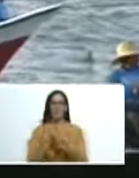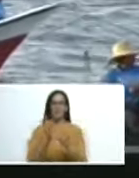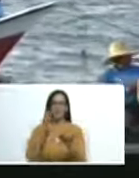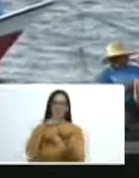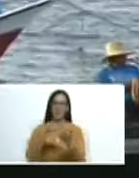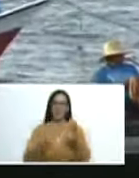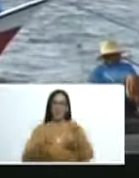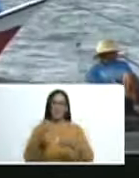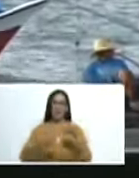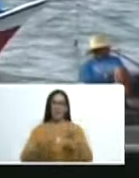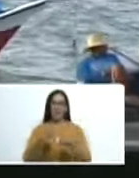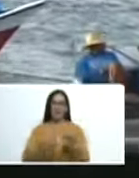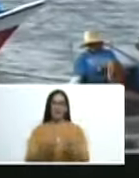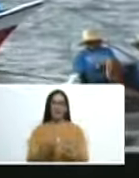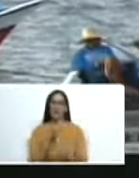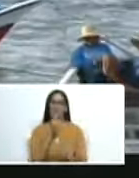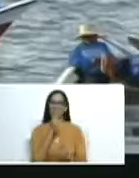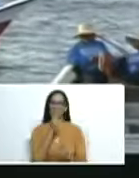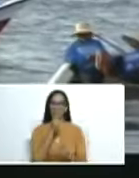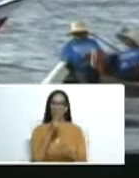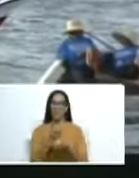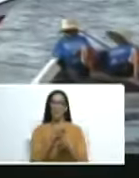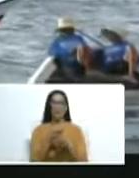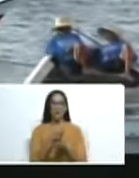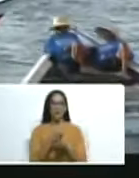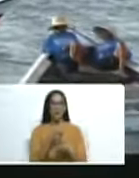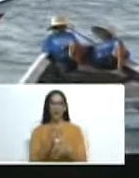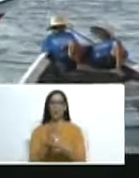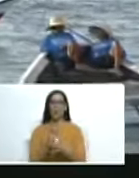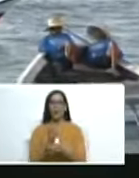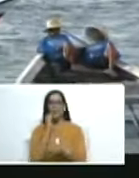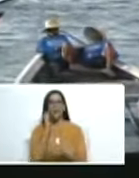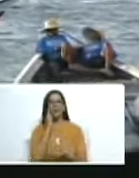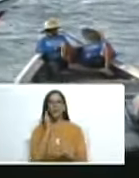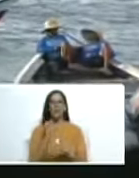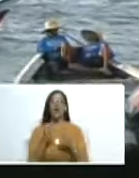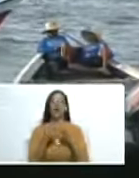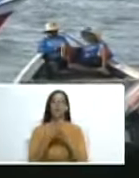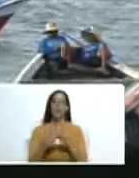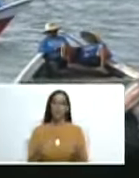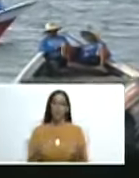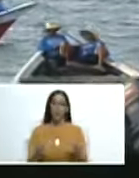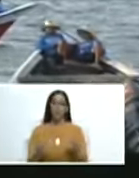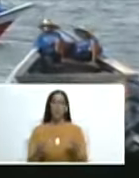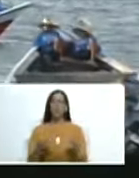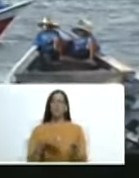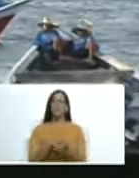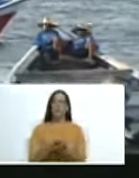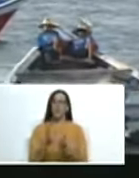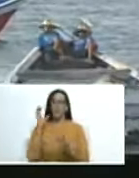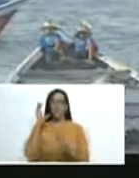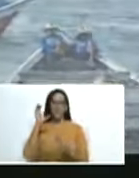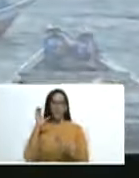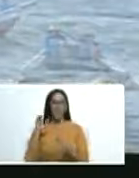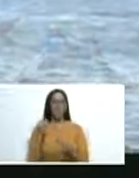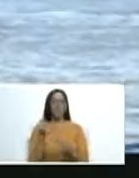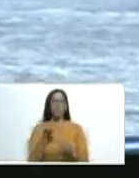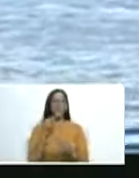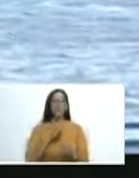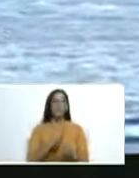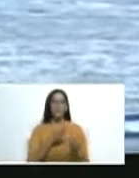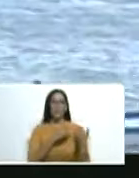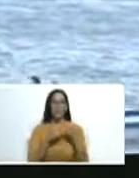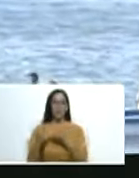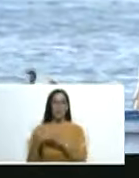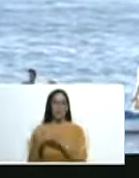carro, empieza a interrogarnos al gobernador, al protector, al padrino, a todos, acerca del estado de las comunidades. Y empieza